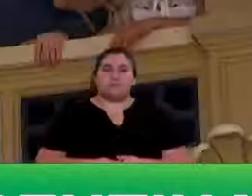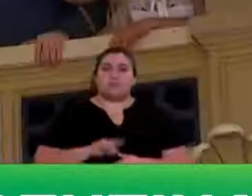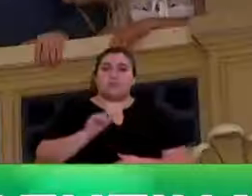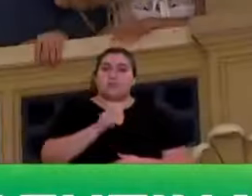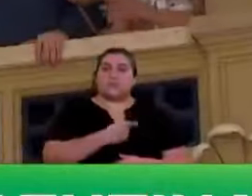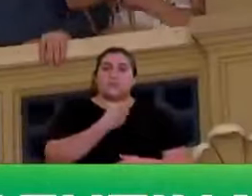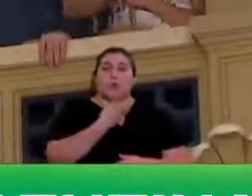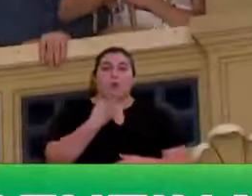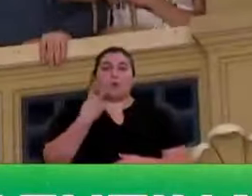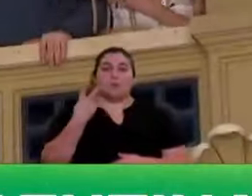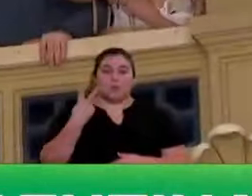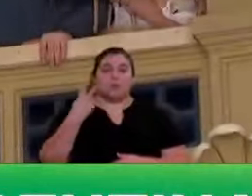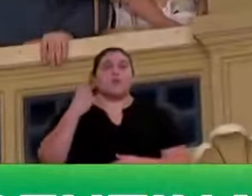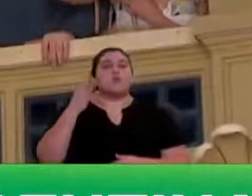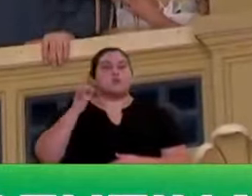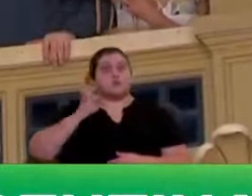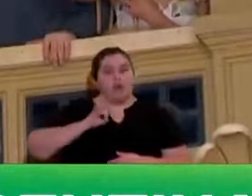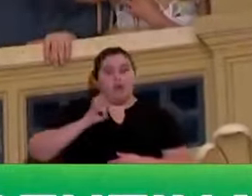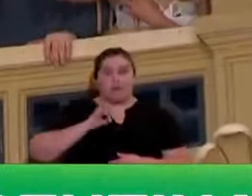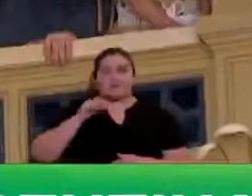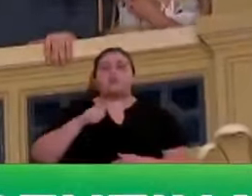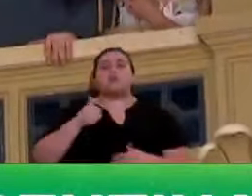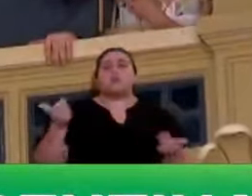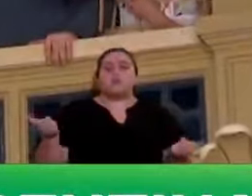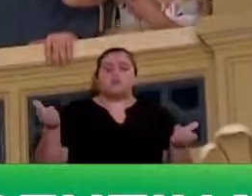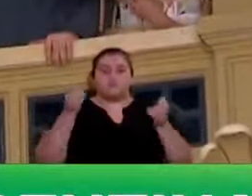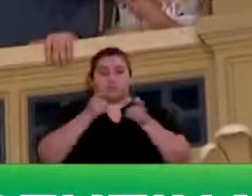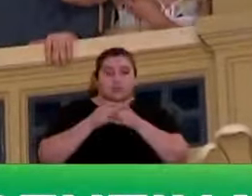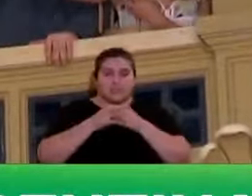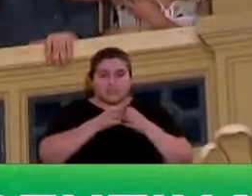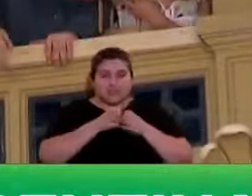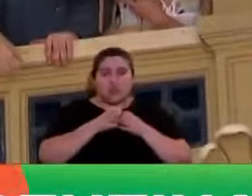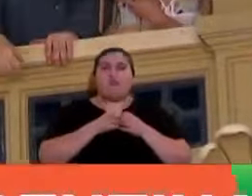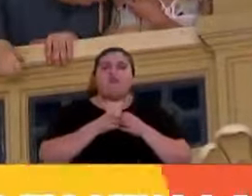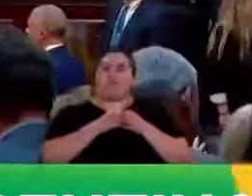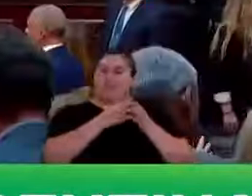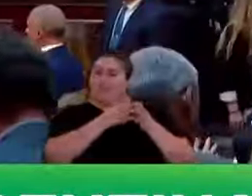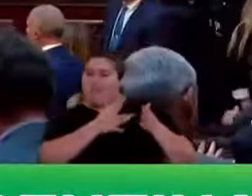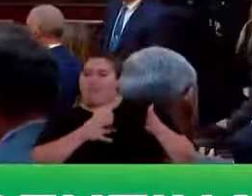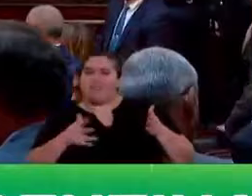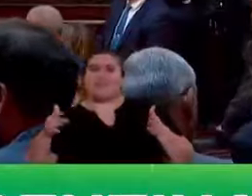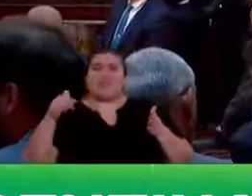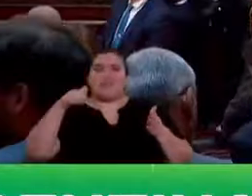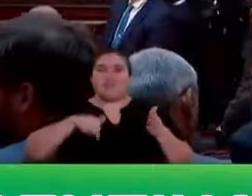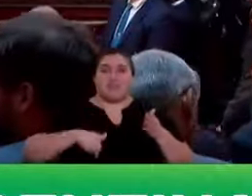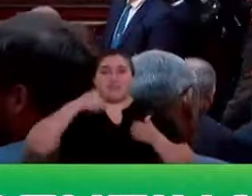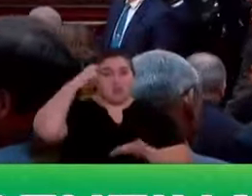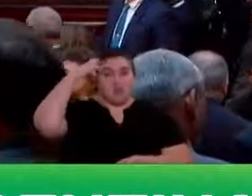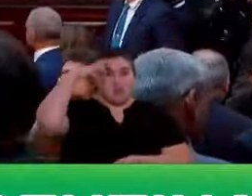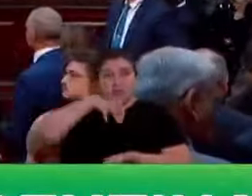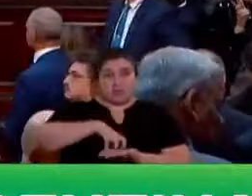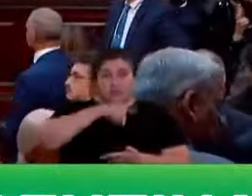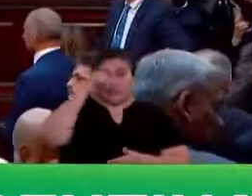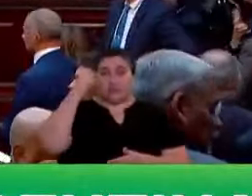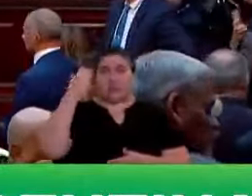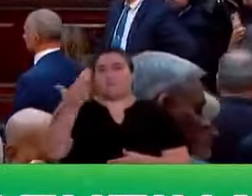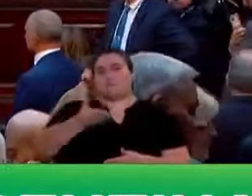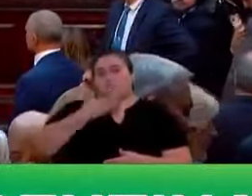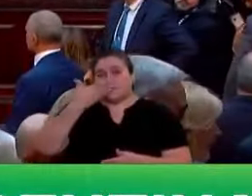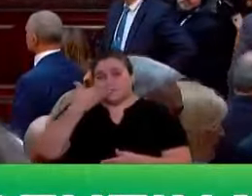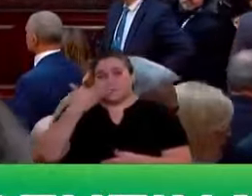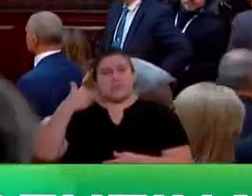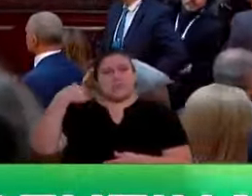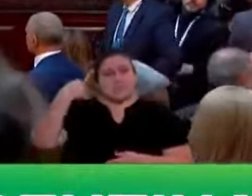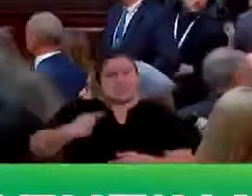años hubo solamente un año y medio de clases, y ver que hoy en Chubut pudimos lograr los acuerdos para no adherir al paro